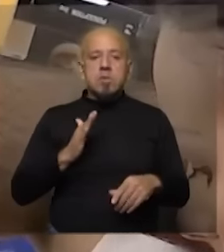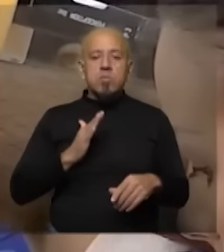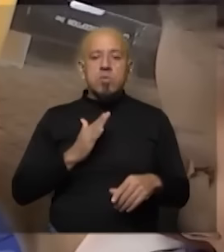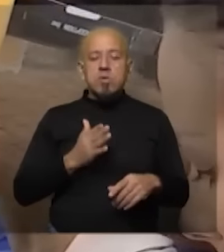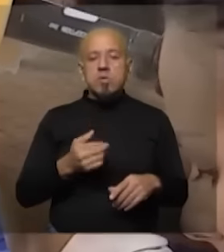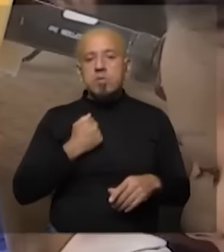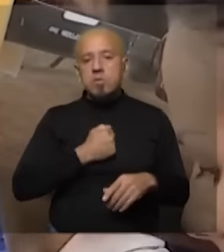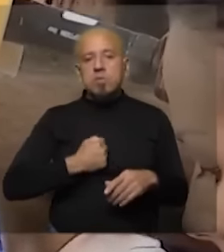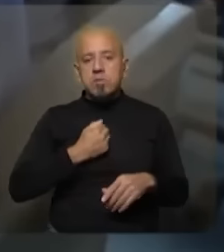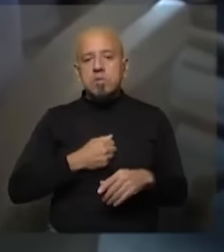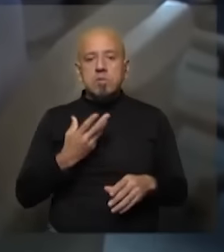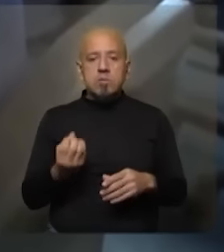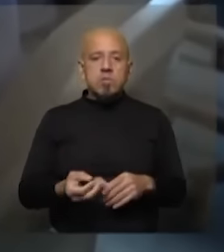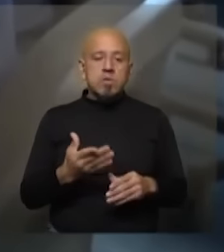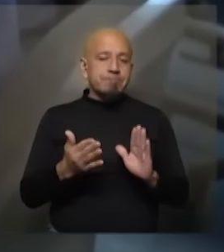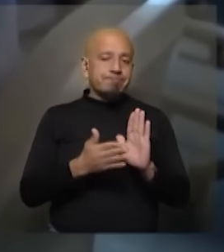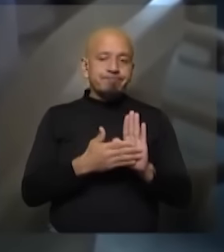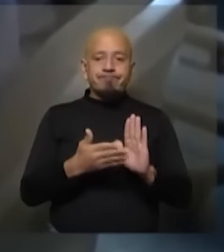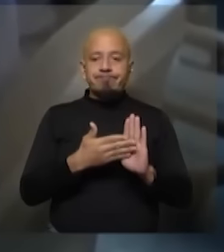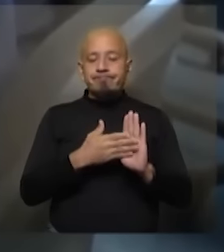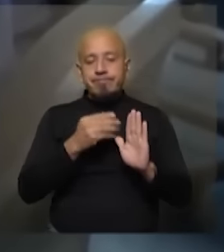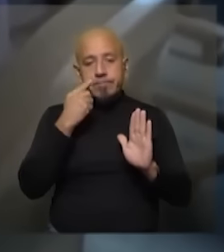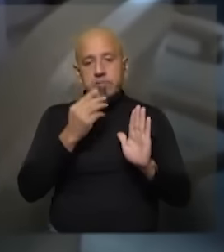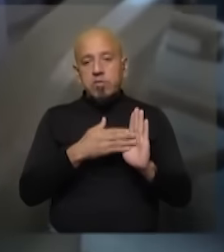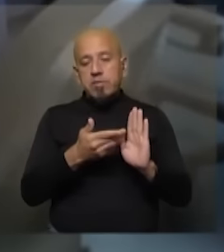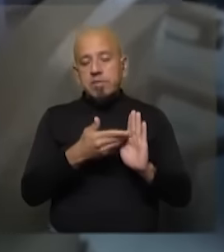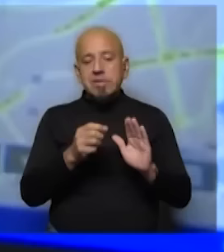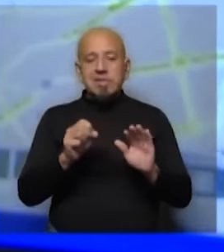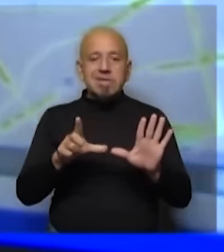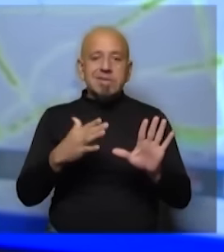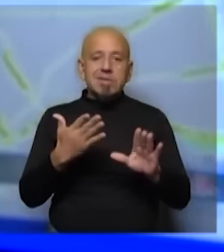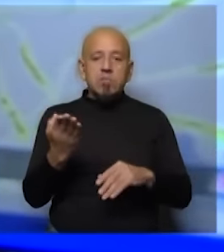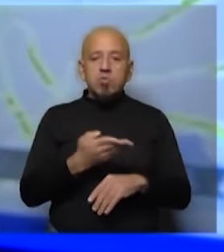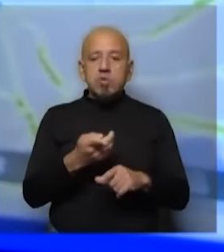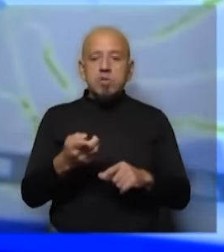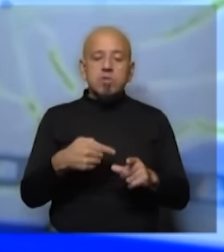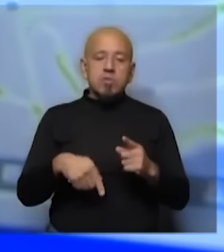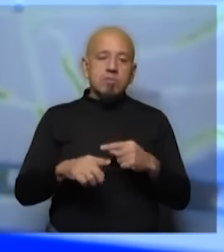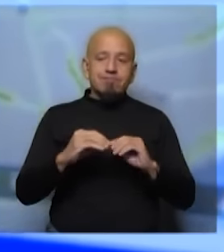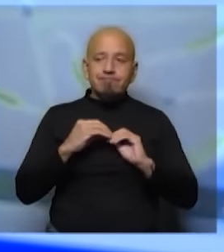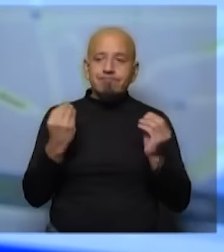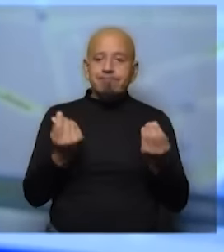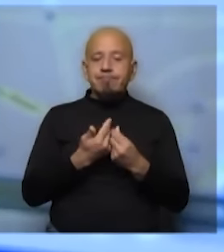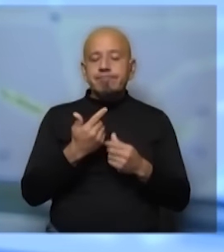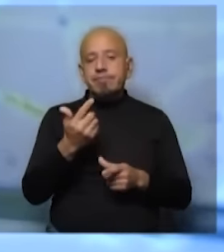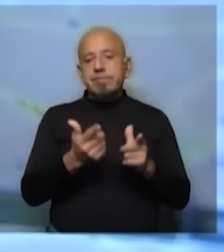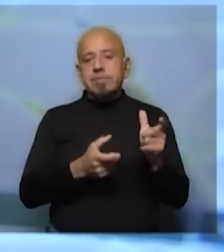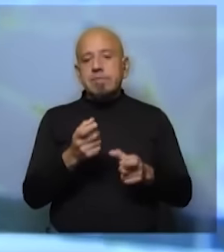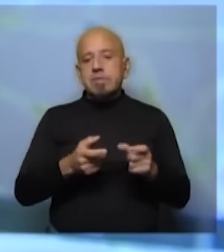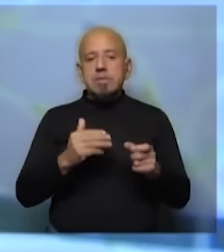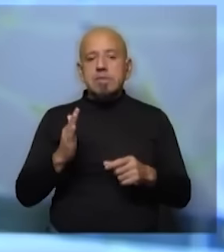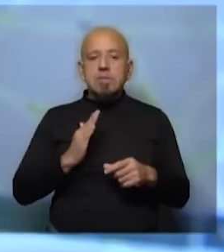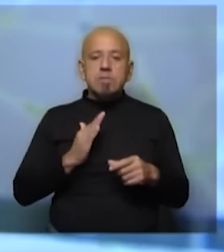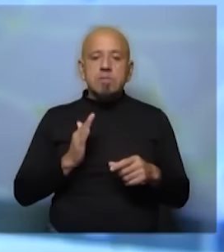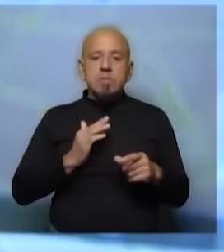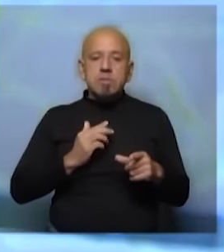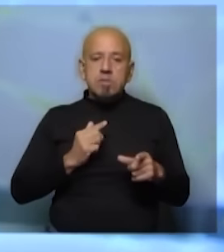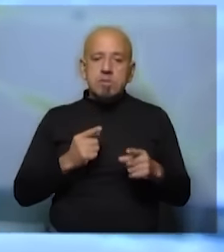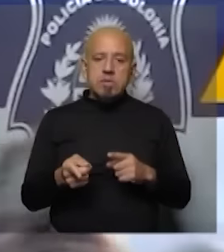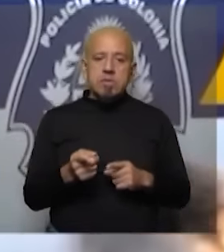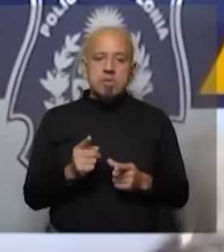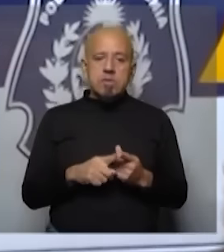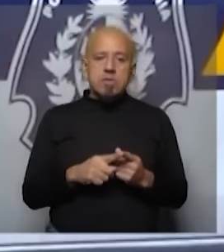víctimas, porque estadísticamente está demostrado que es el 75% de las víctimas y de los casos que tienen precisamente a mujeres como víctimas de esos